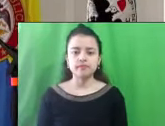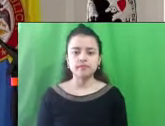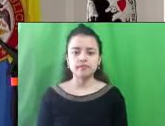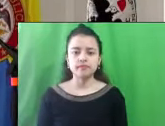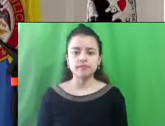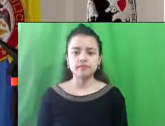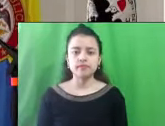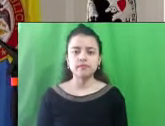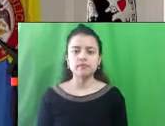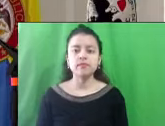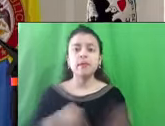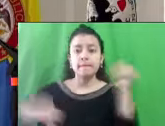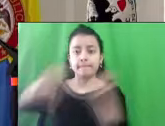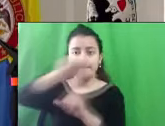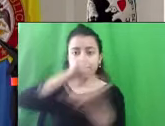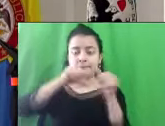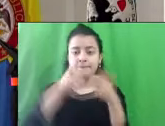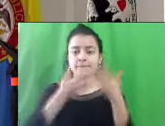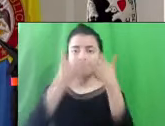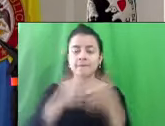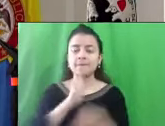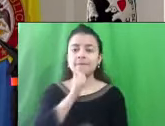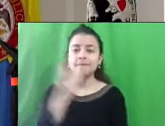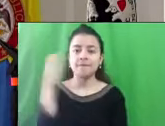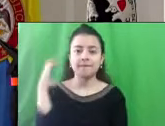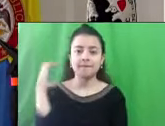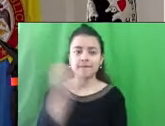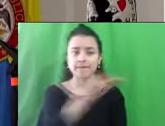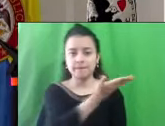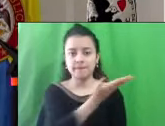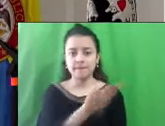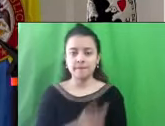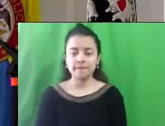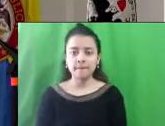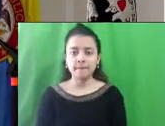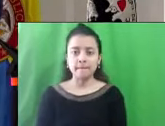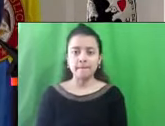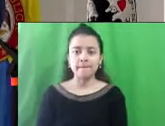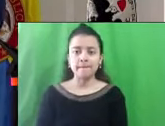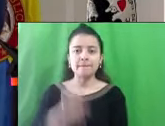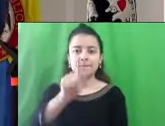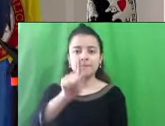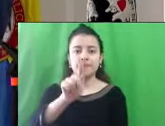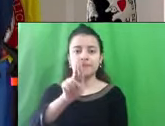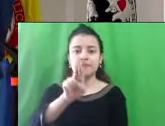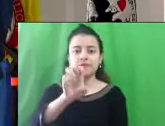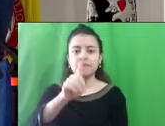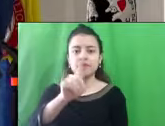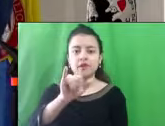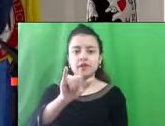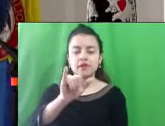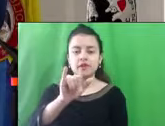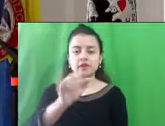Aguas de Facatativá y por eso quiero invitar a micrófono al gerente general, Freddy Alberto Gómez Quiñones. Gerente,